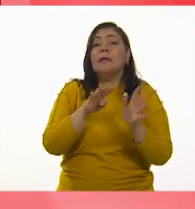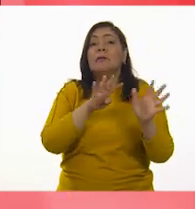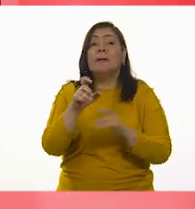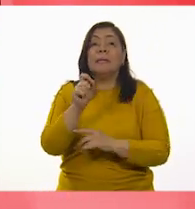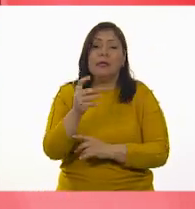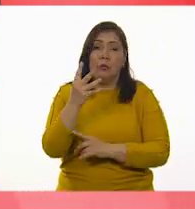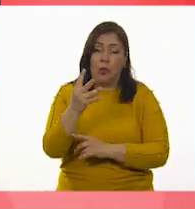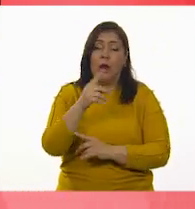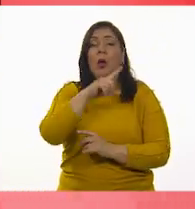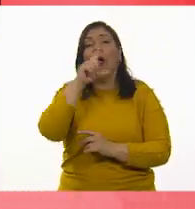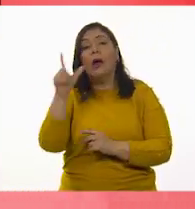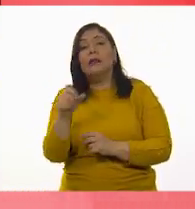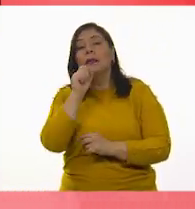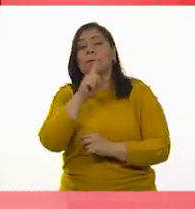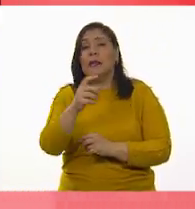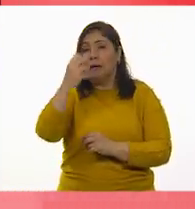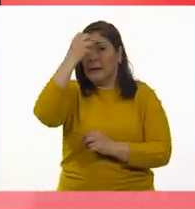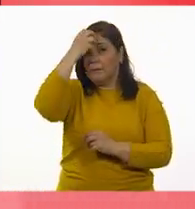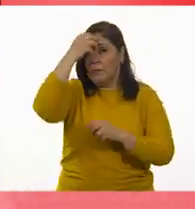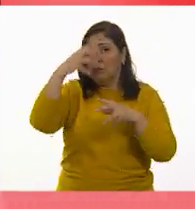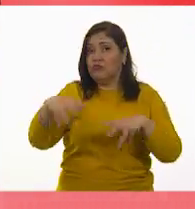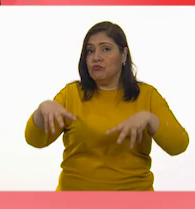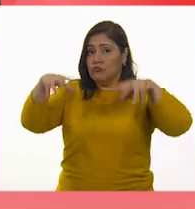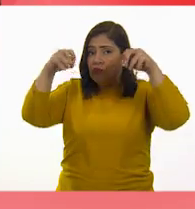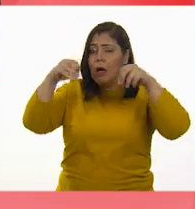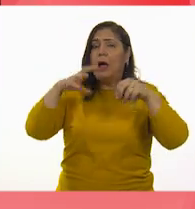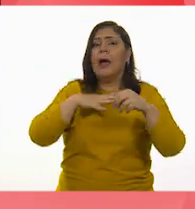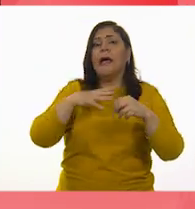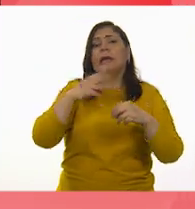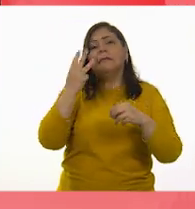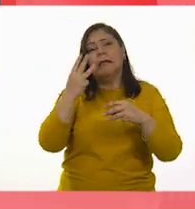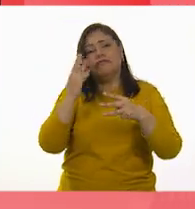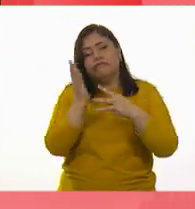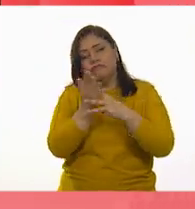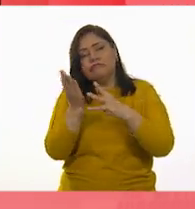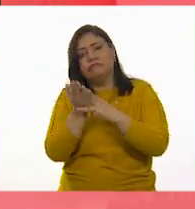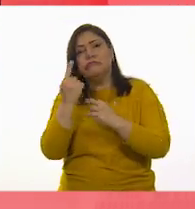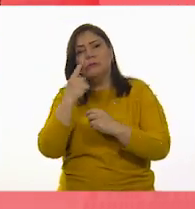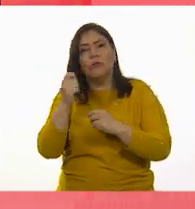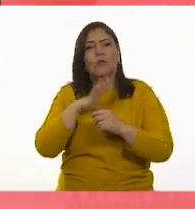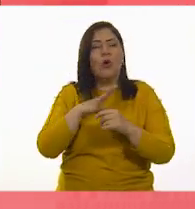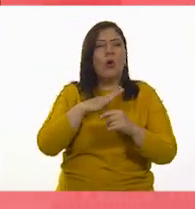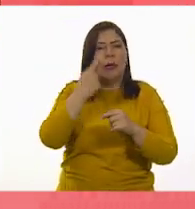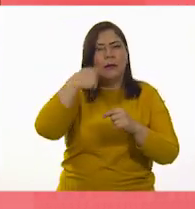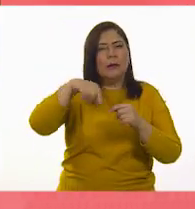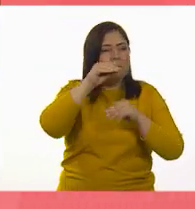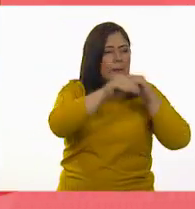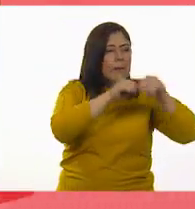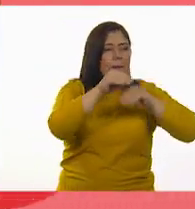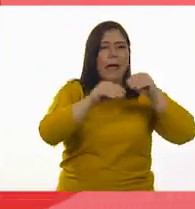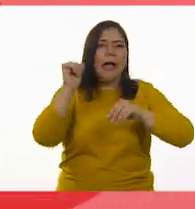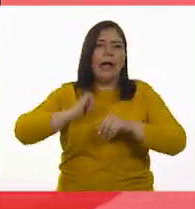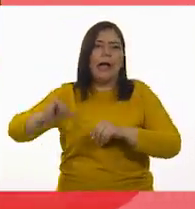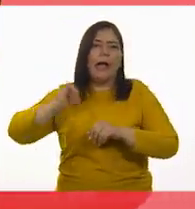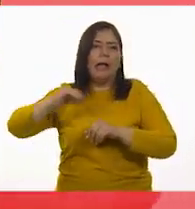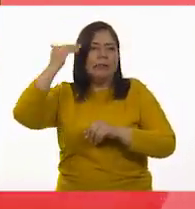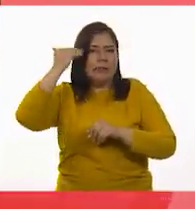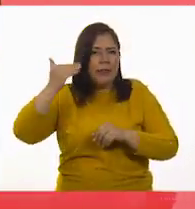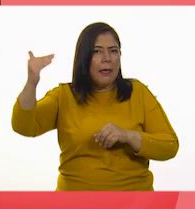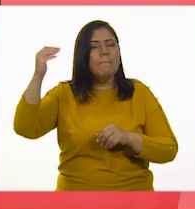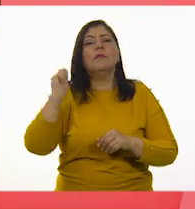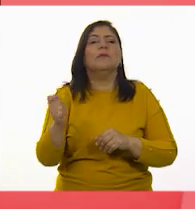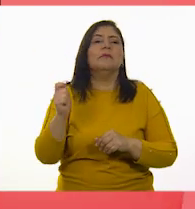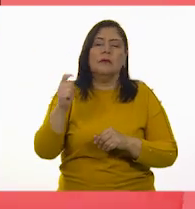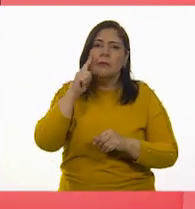célebre castillo de Chapultepec cuenta con tres zonas de exhibición ambientadas con objetos de la época. Este castillo